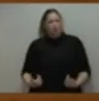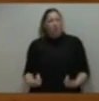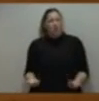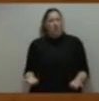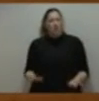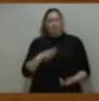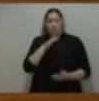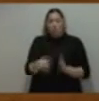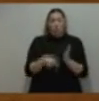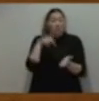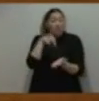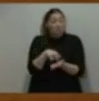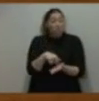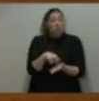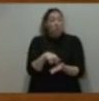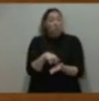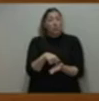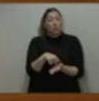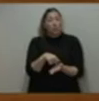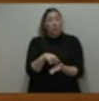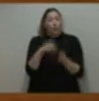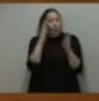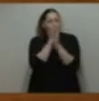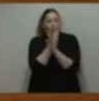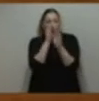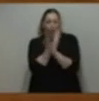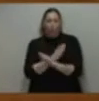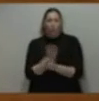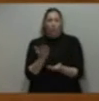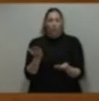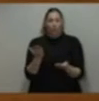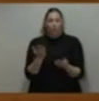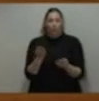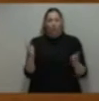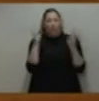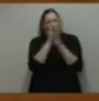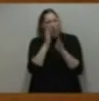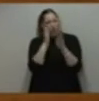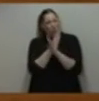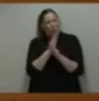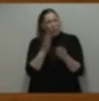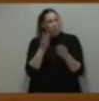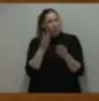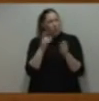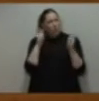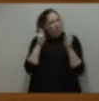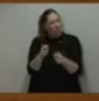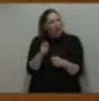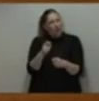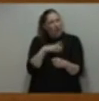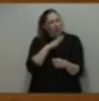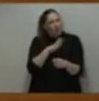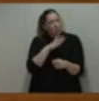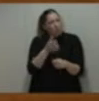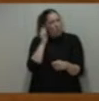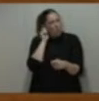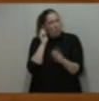un impuesto, digamos, oculto que se establece única y exclusivamente por el hecho de ser